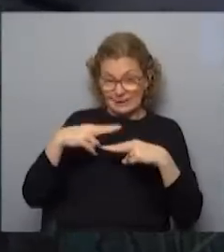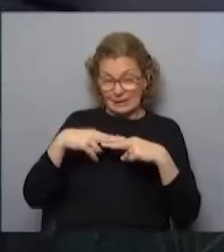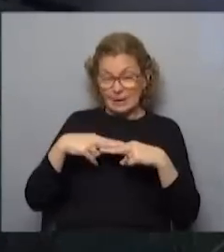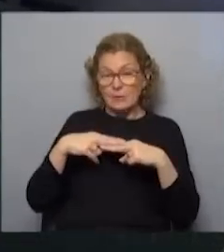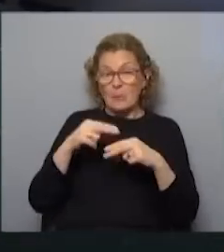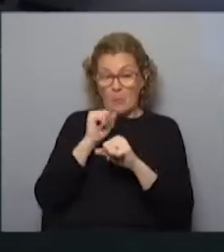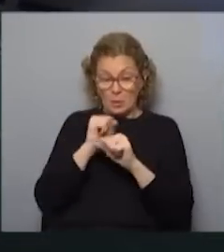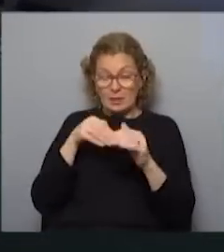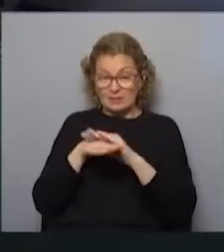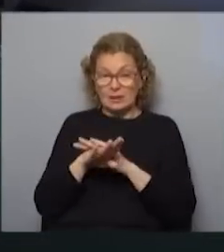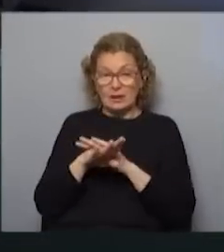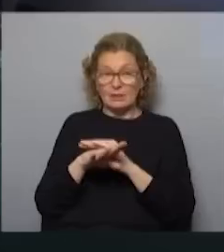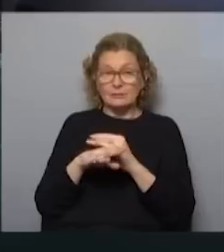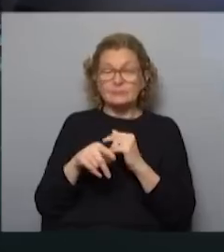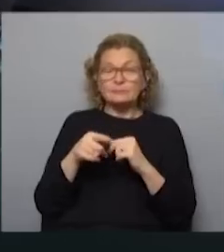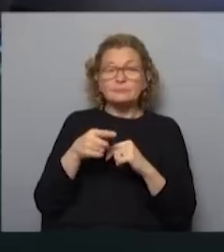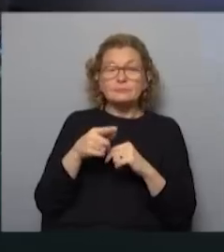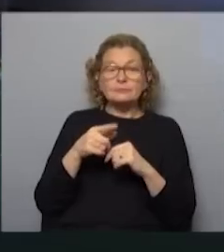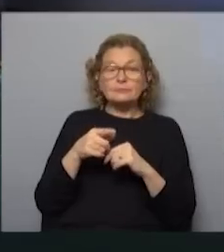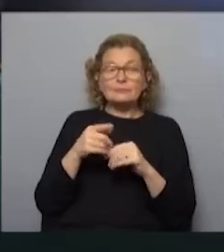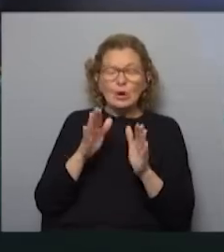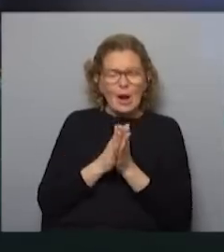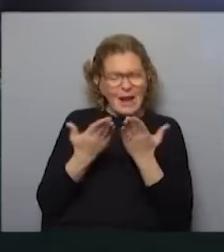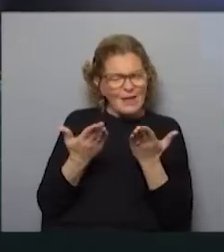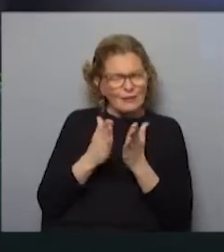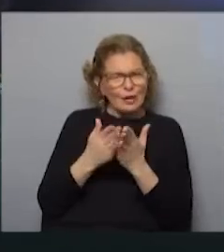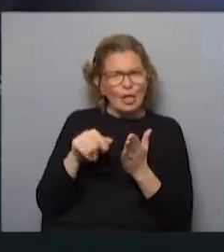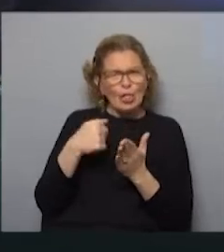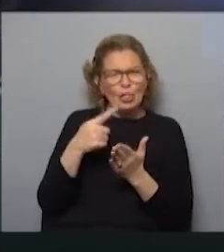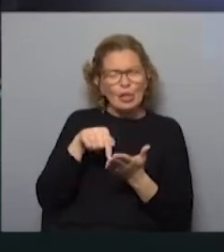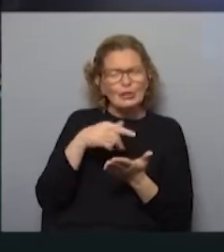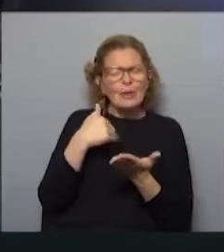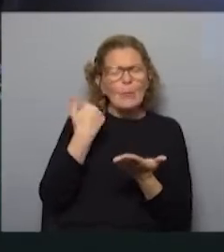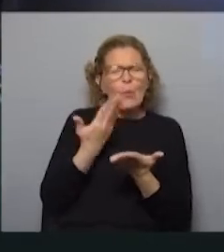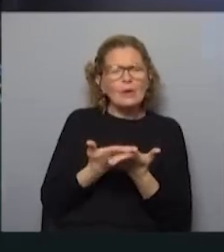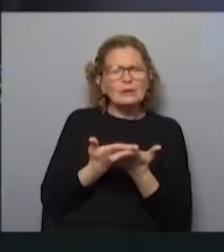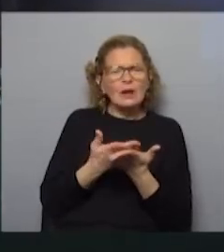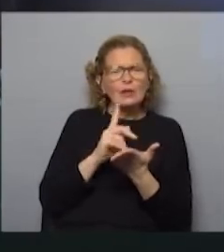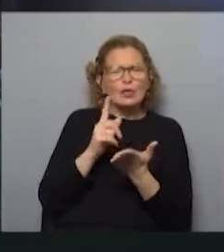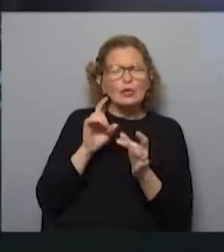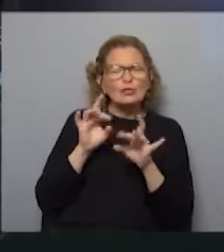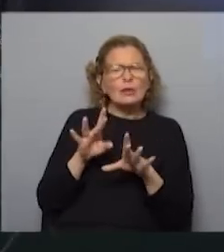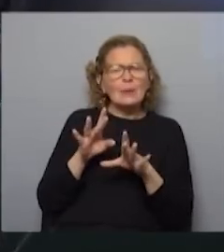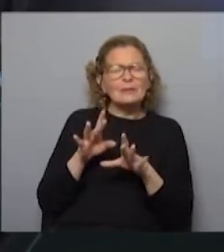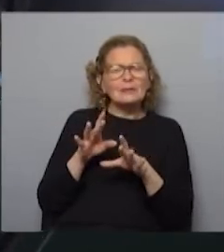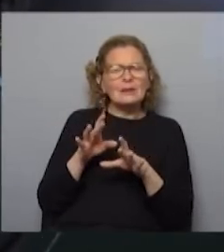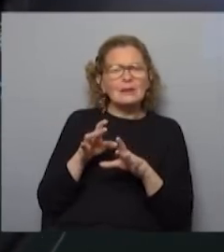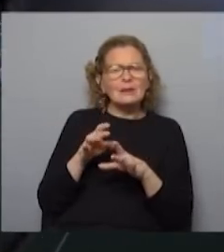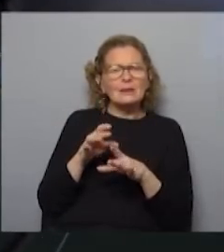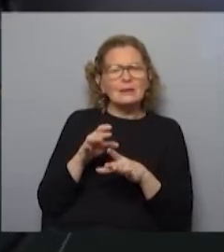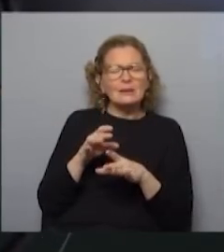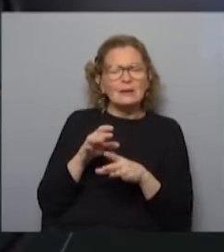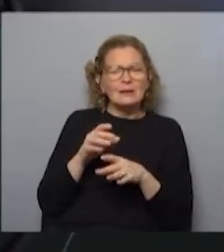está disponible Más allá de las versiones en papel es que es un libro donde se muestra no solo que la actividad que la